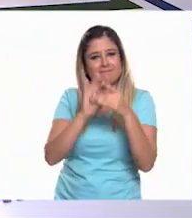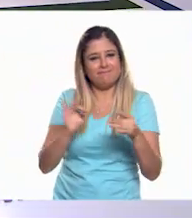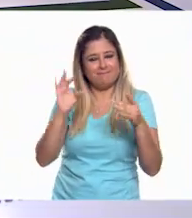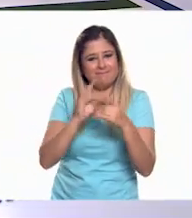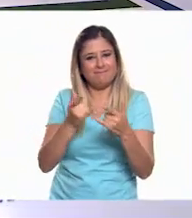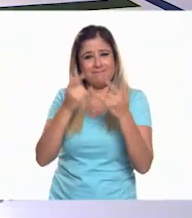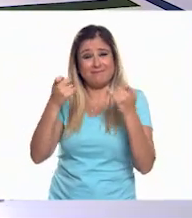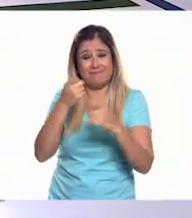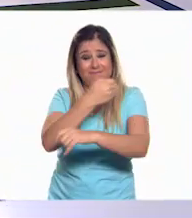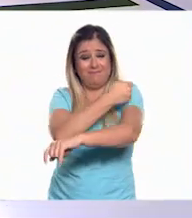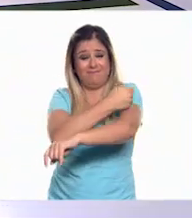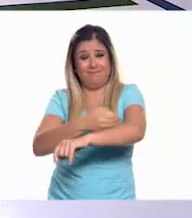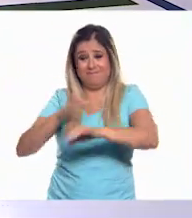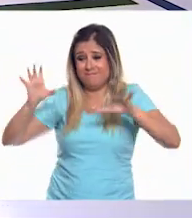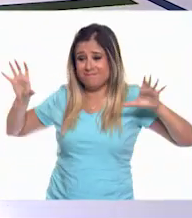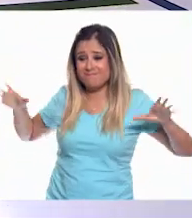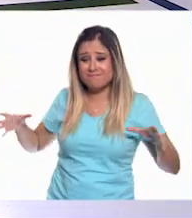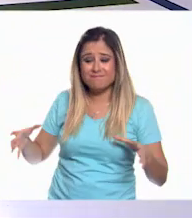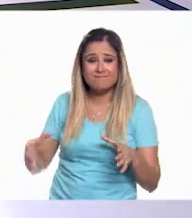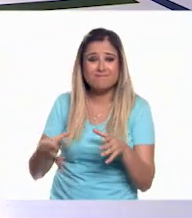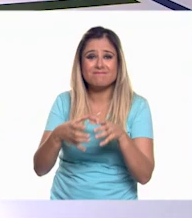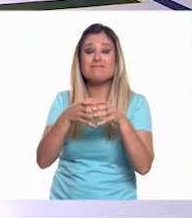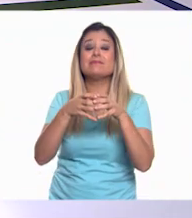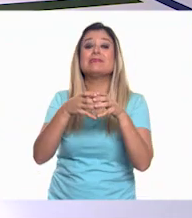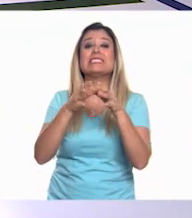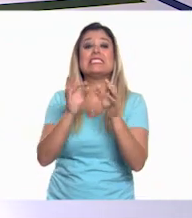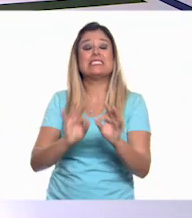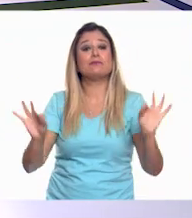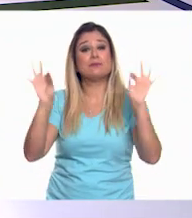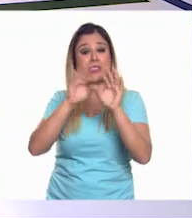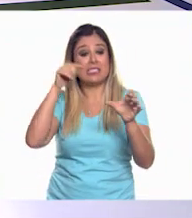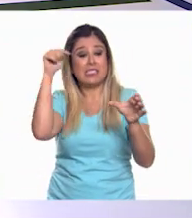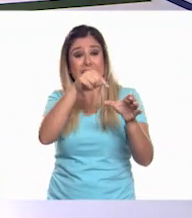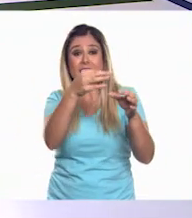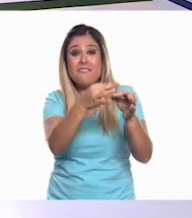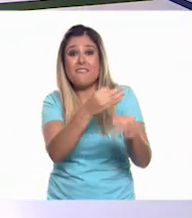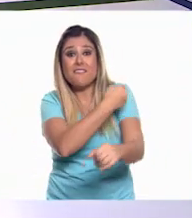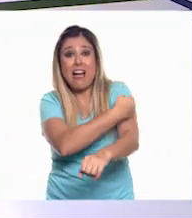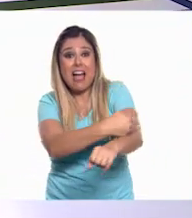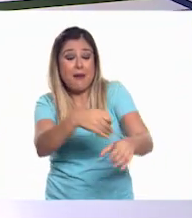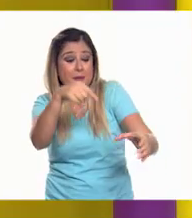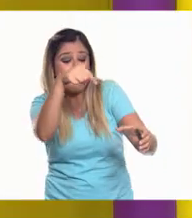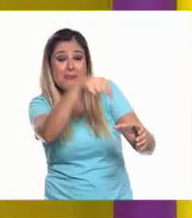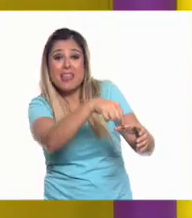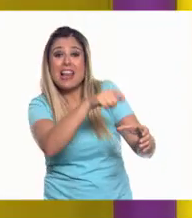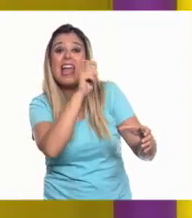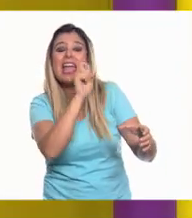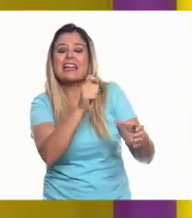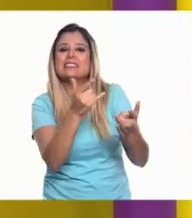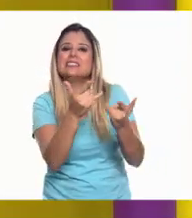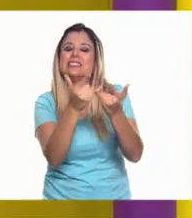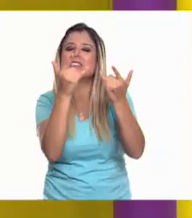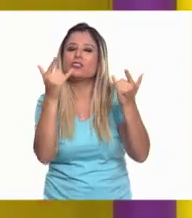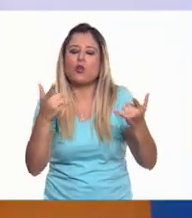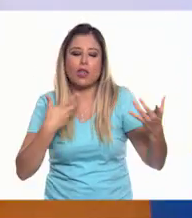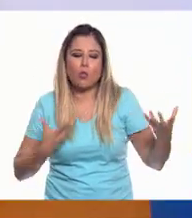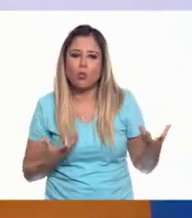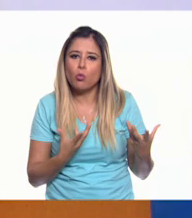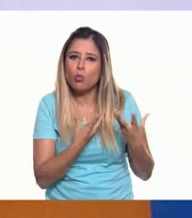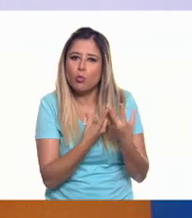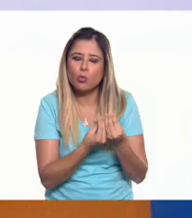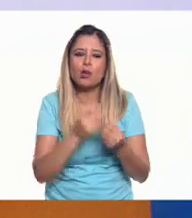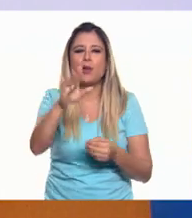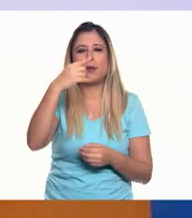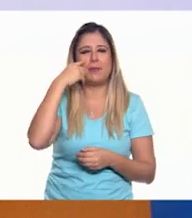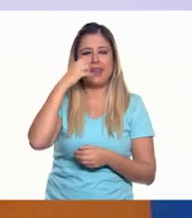toda esa familia, pero algo muy importante es que esa familia forma parte de nuestra historia. Bien, Eric, vamos a